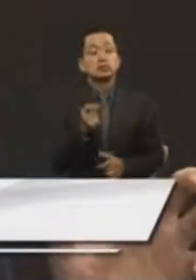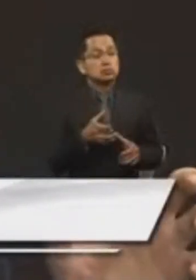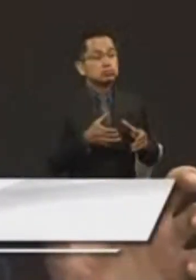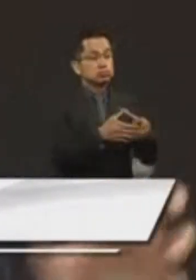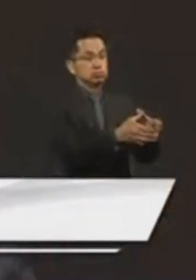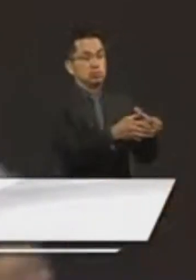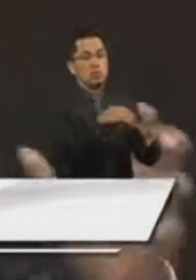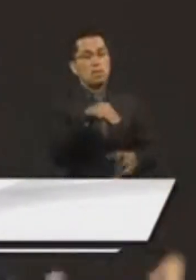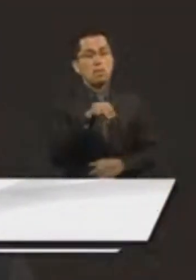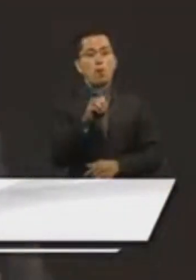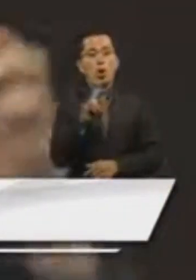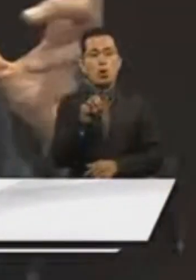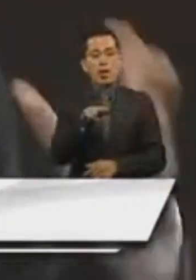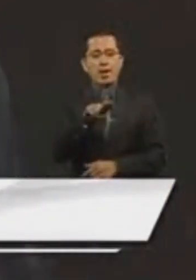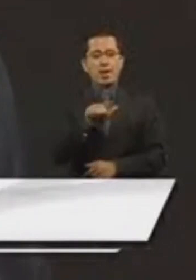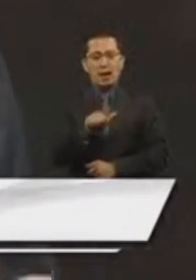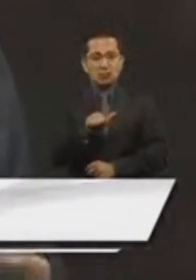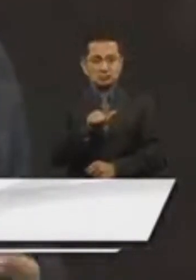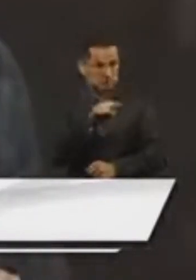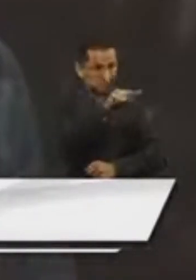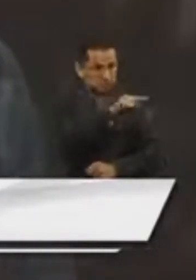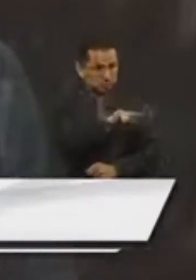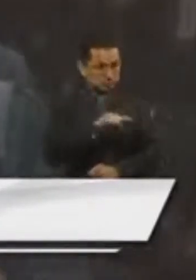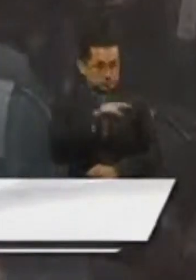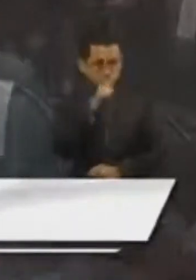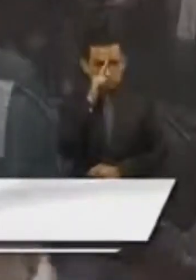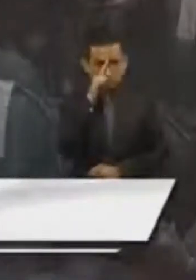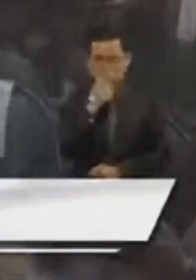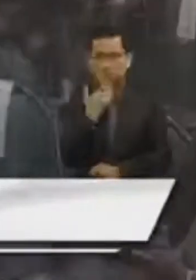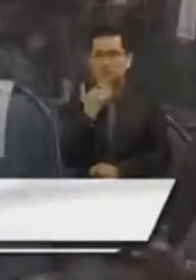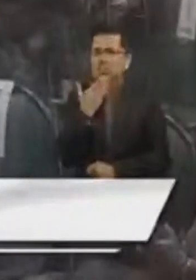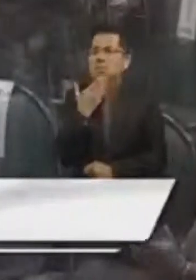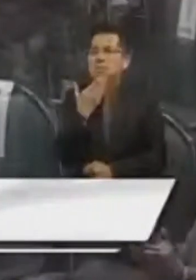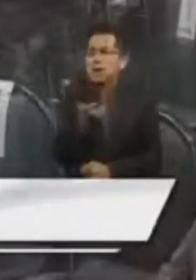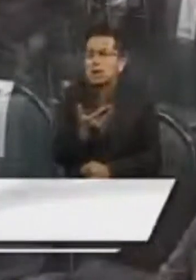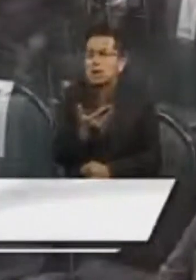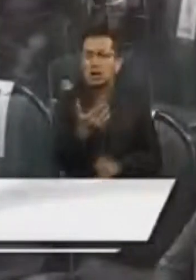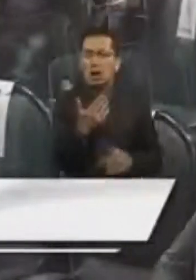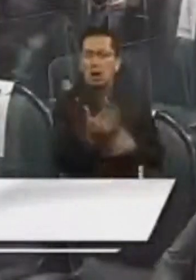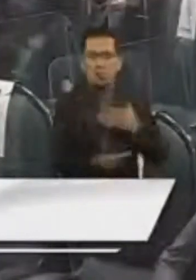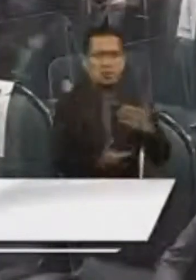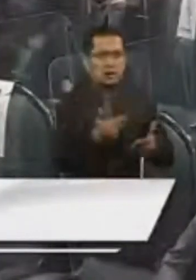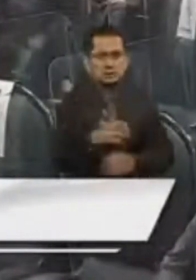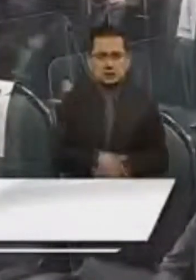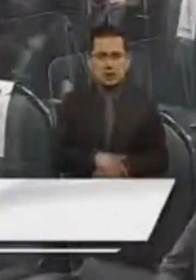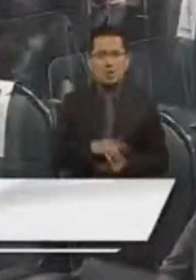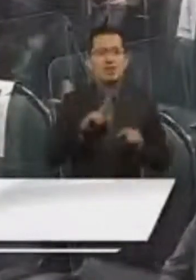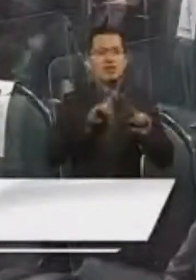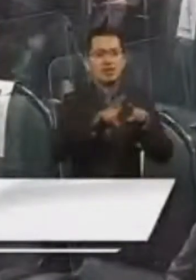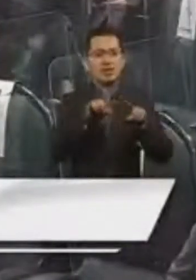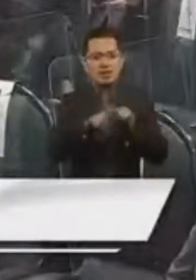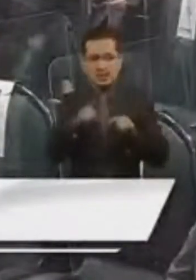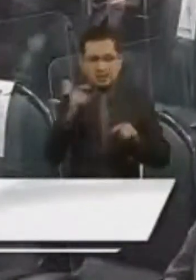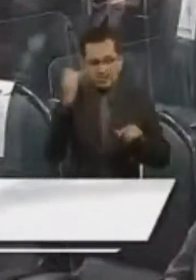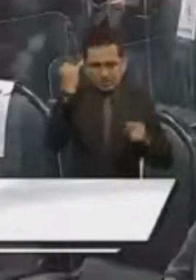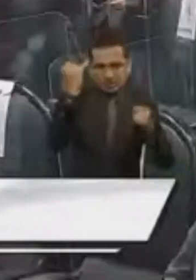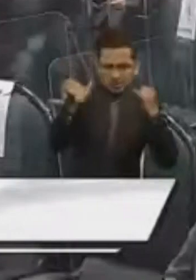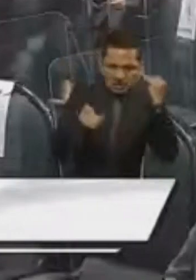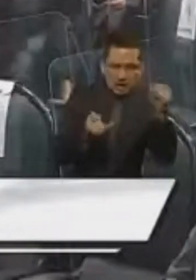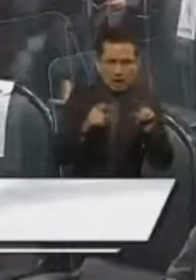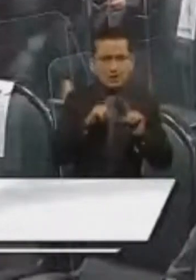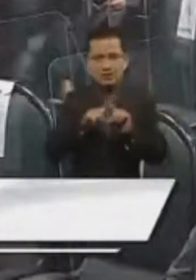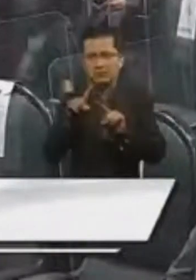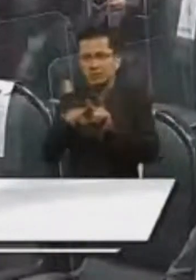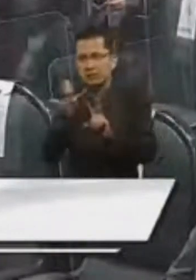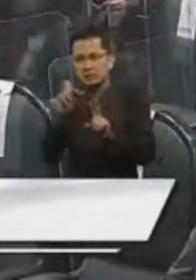concitar universos distintos, ideologías y credos, que irrumpió